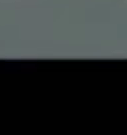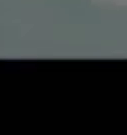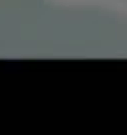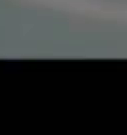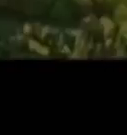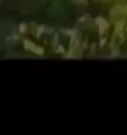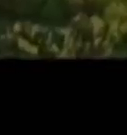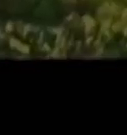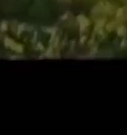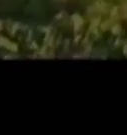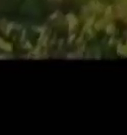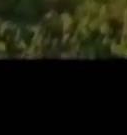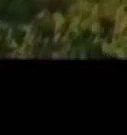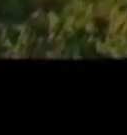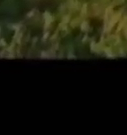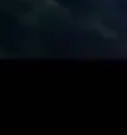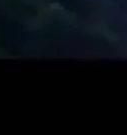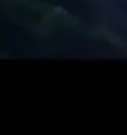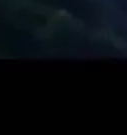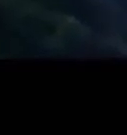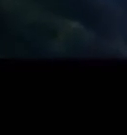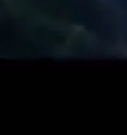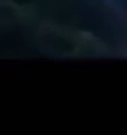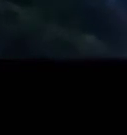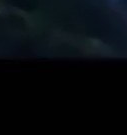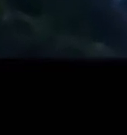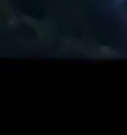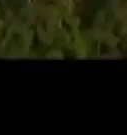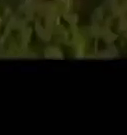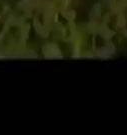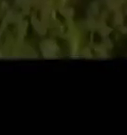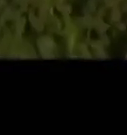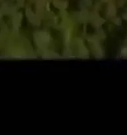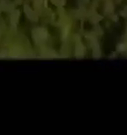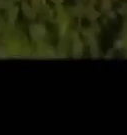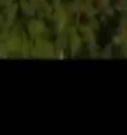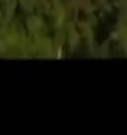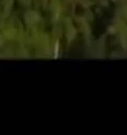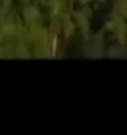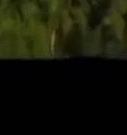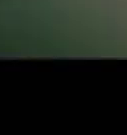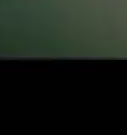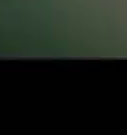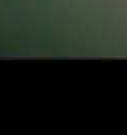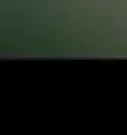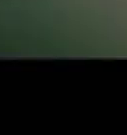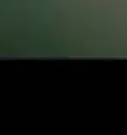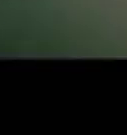Te encanta, te despierta y te levanta besos que compras.